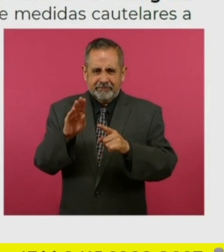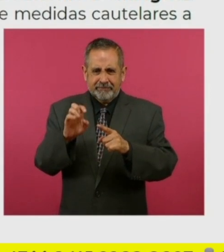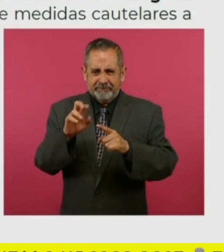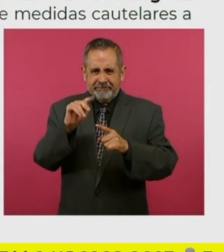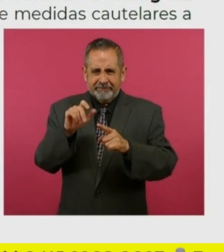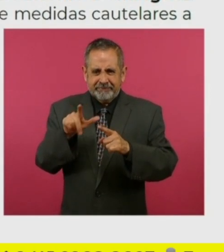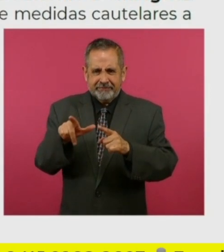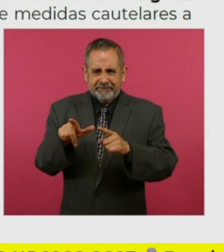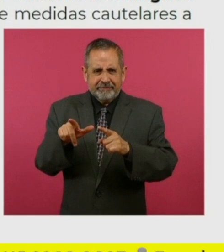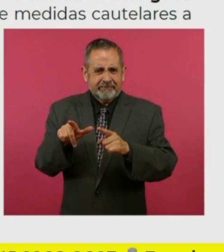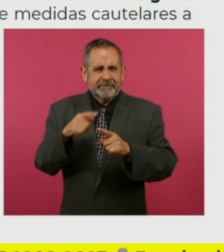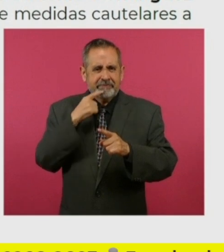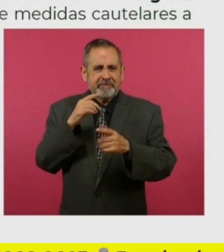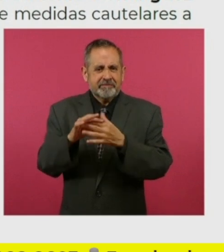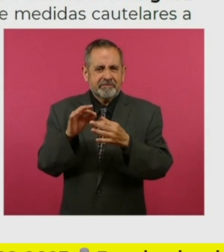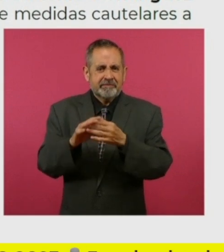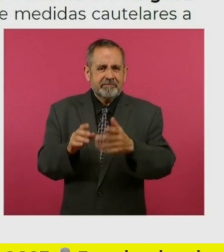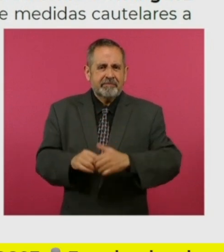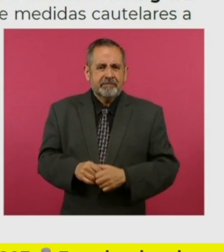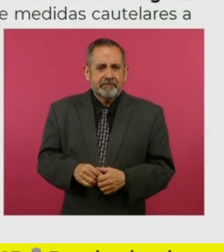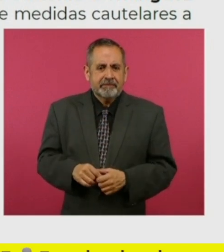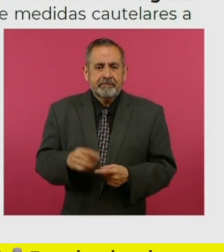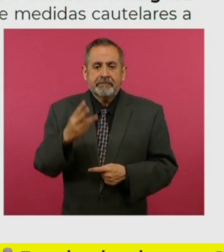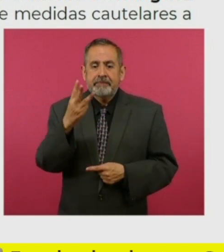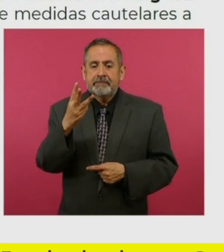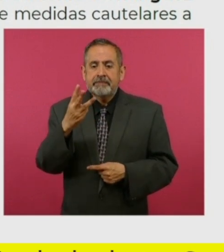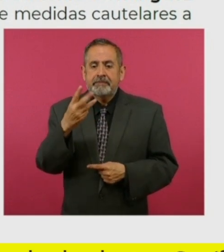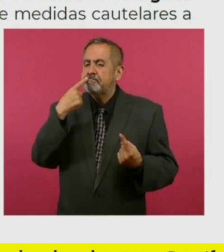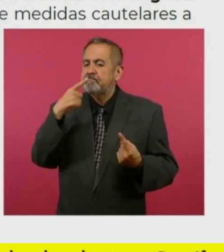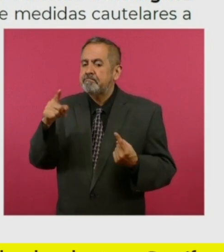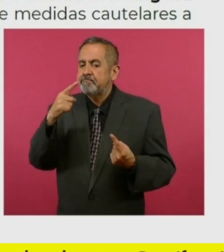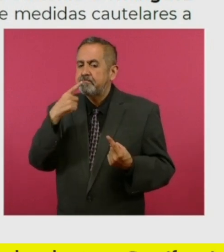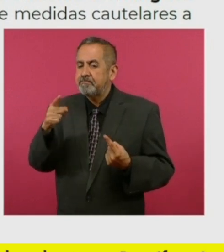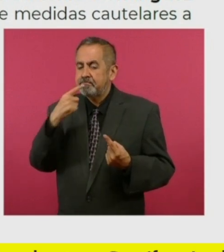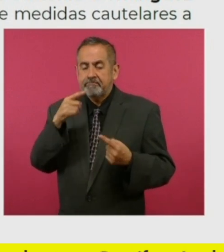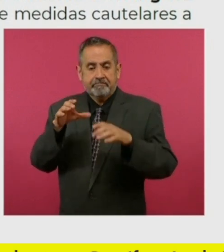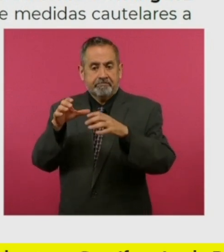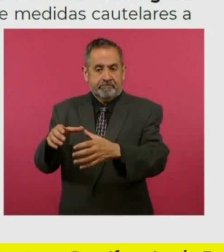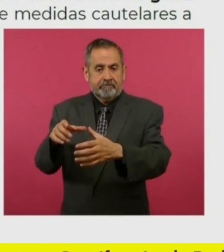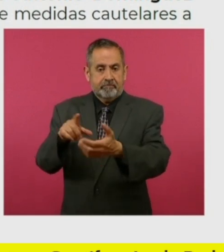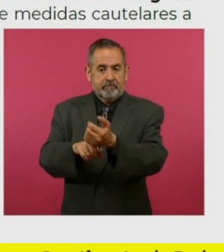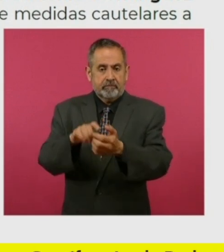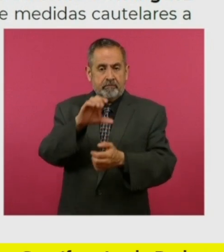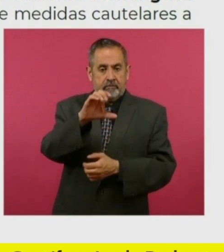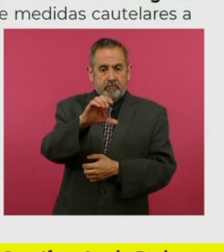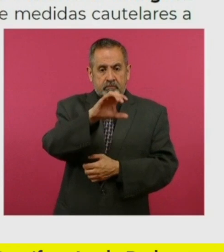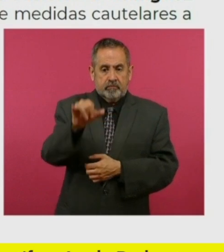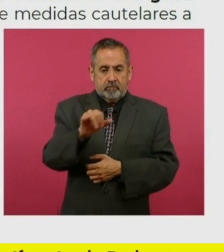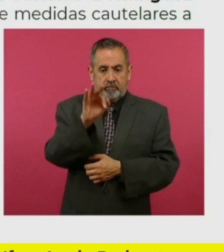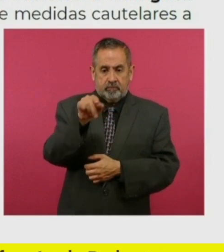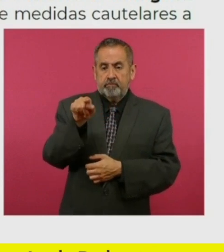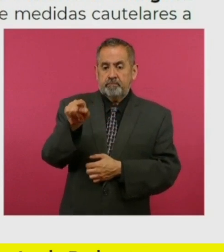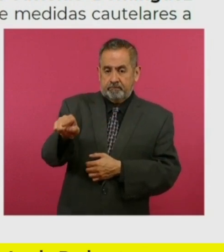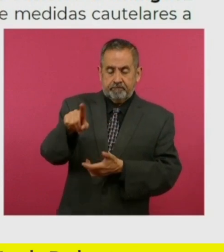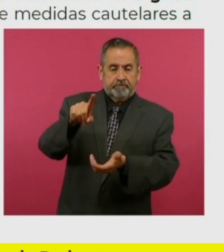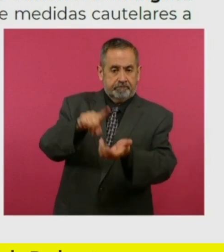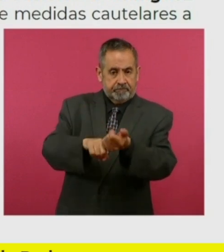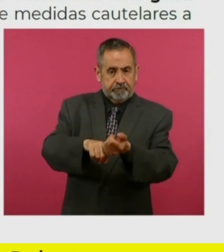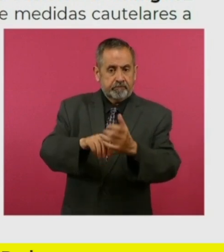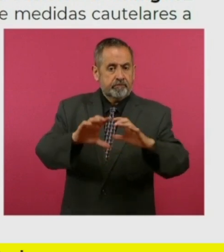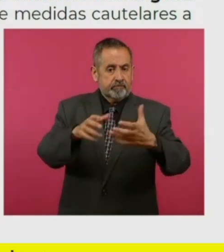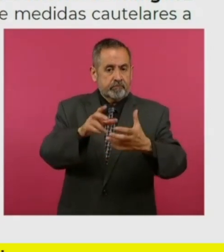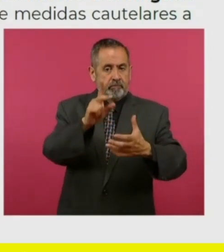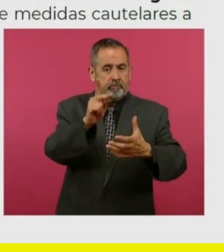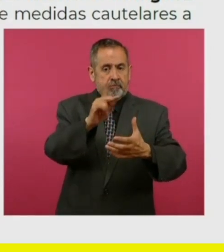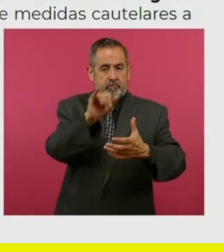que se presentaron tres quejas ante el consejo de la judicatura del poder judicial del